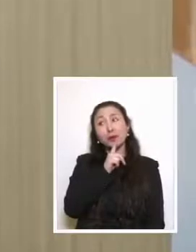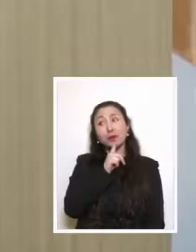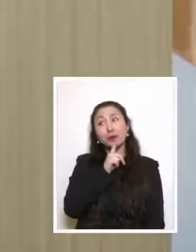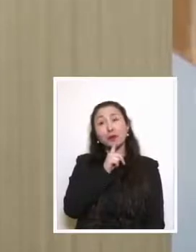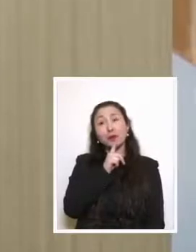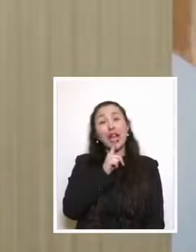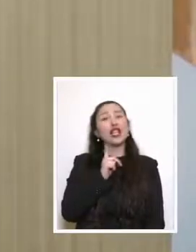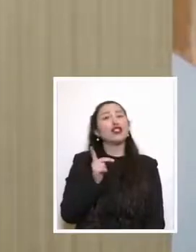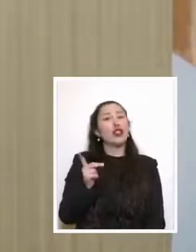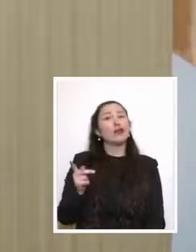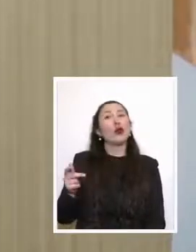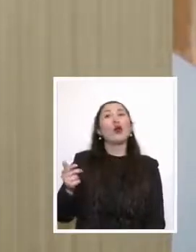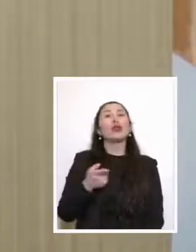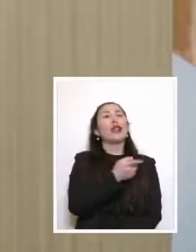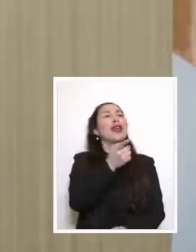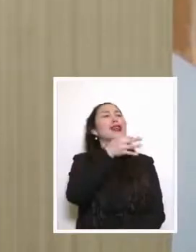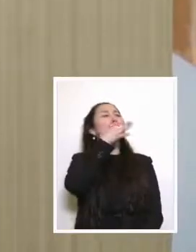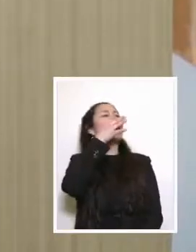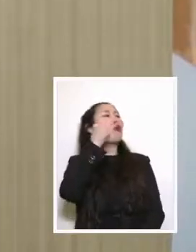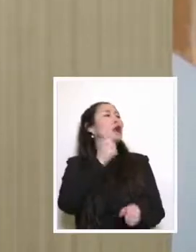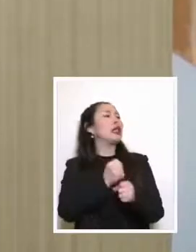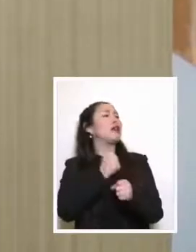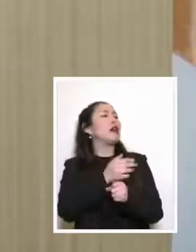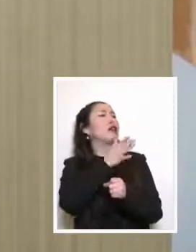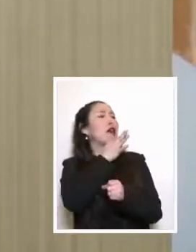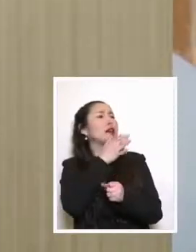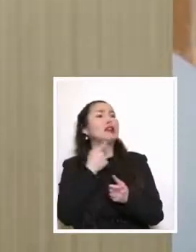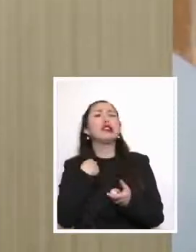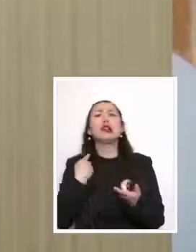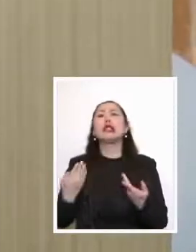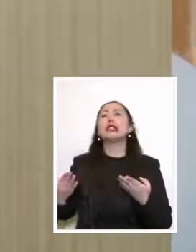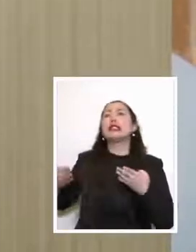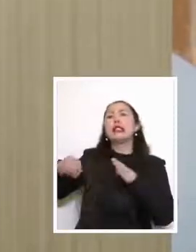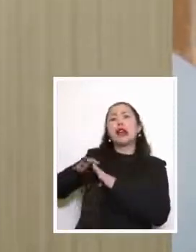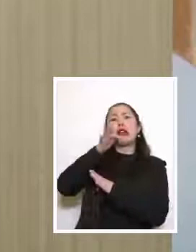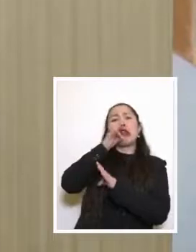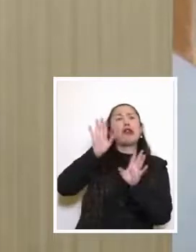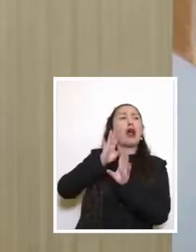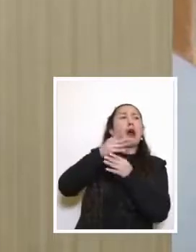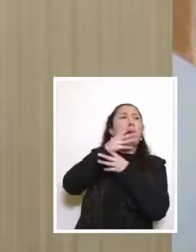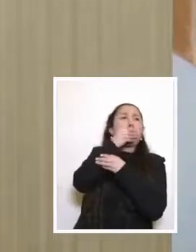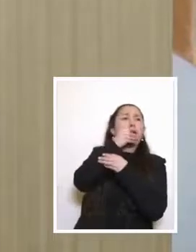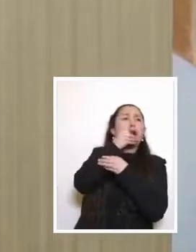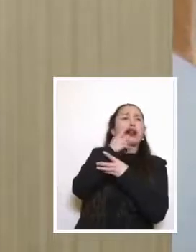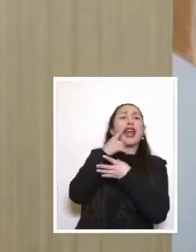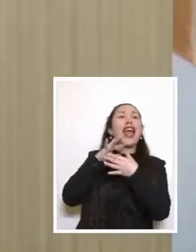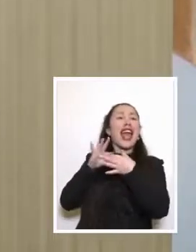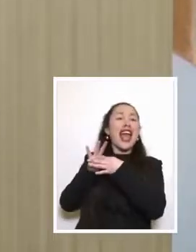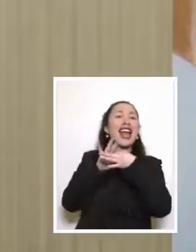pega, como dicen ustedes, si cierro sin mencionar el fuerte vínculo